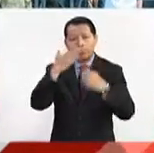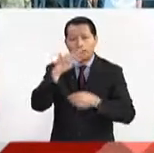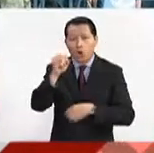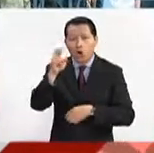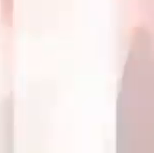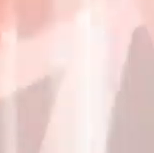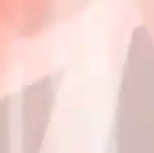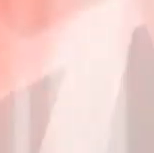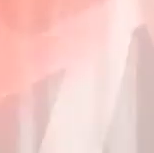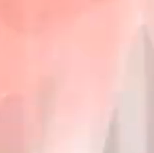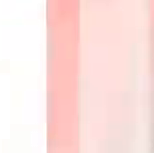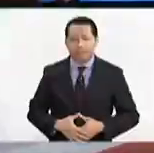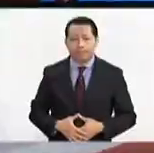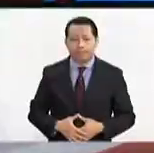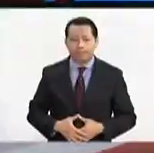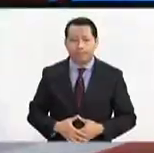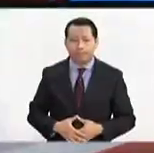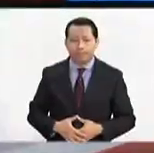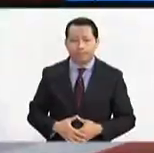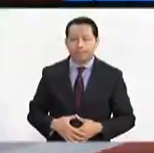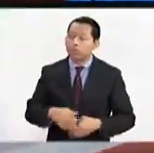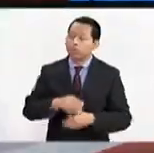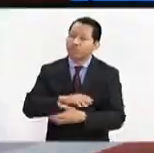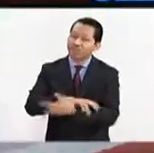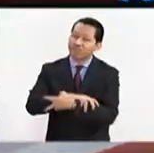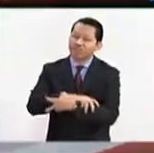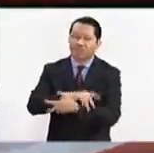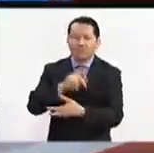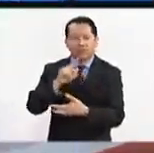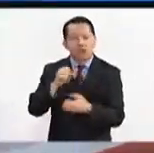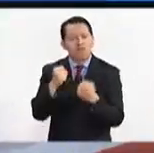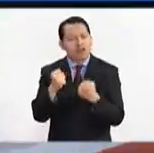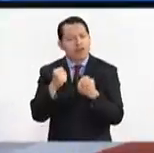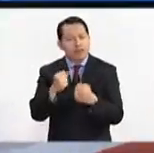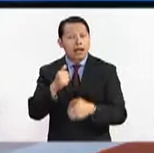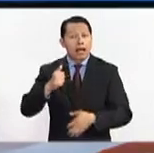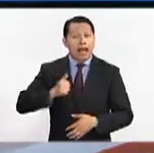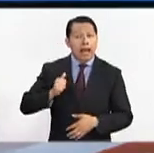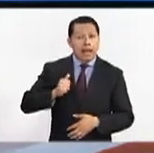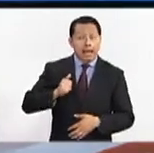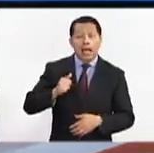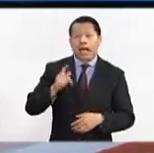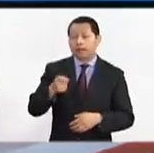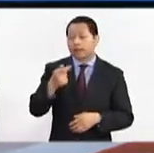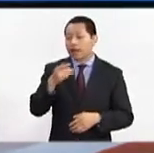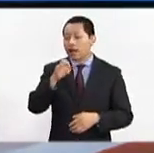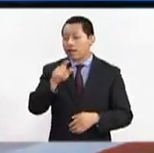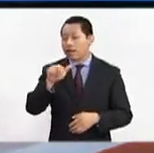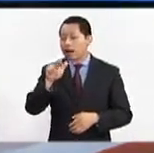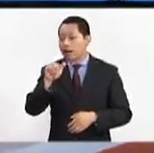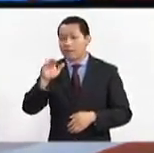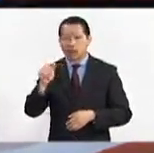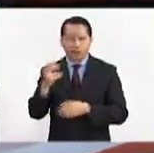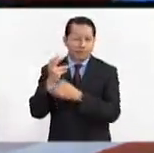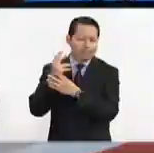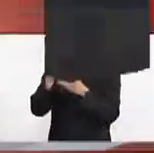ONU. La solidaridad no conoce fronteras. Desde Canadá, nuestro compañero Gabriel Ramírez nos tiene la siguiente